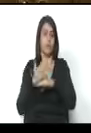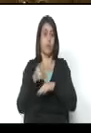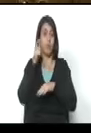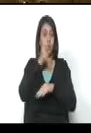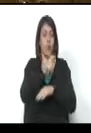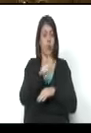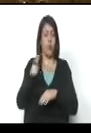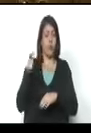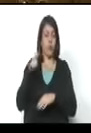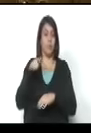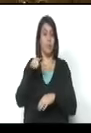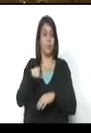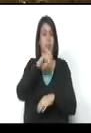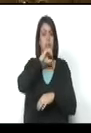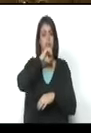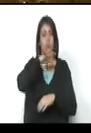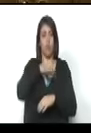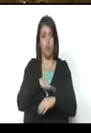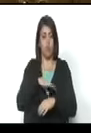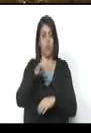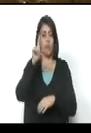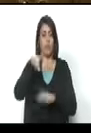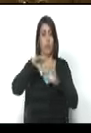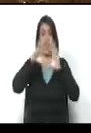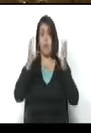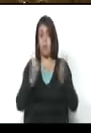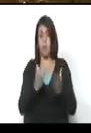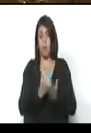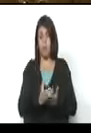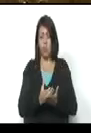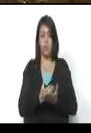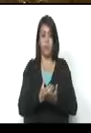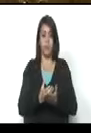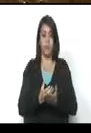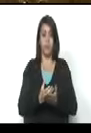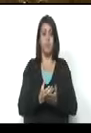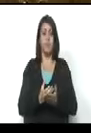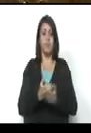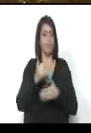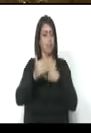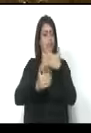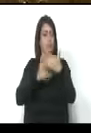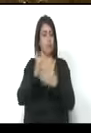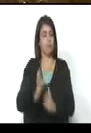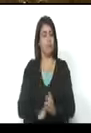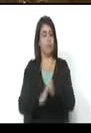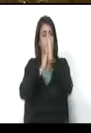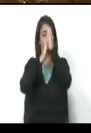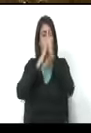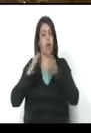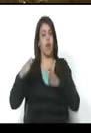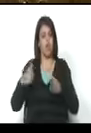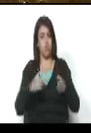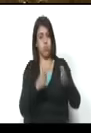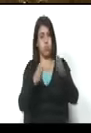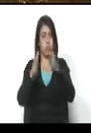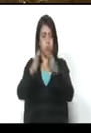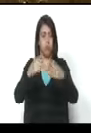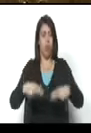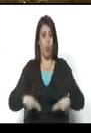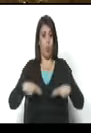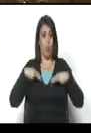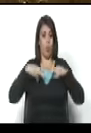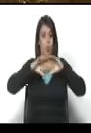el pueblo, ante la historia y ante el mundo y encaró las grandes causas de la humanidad.